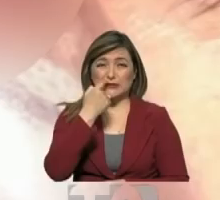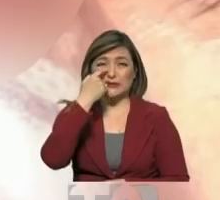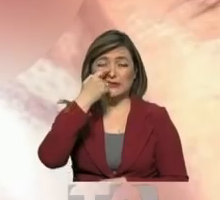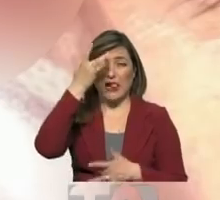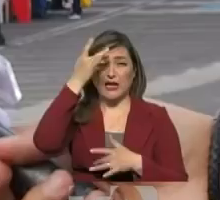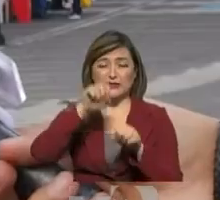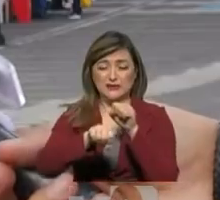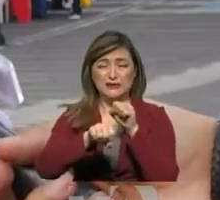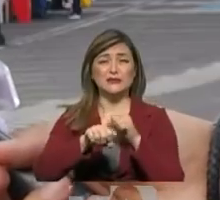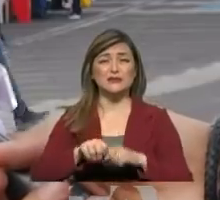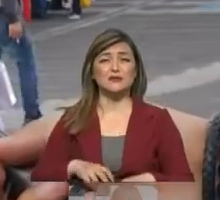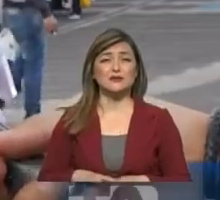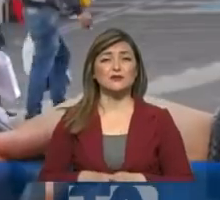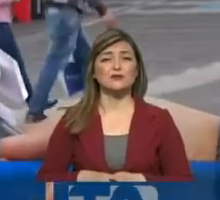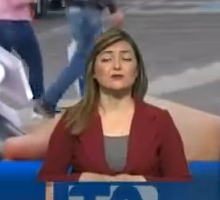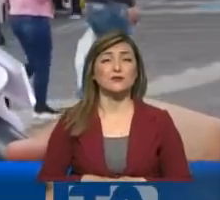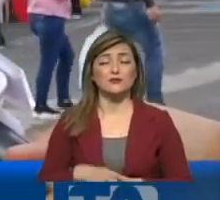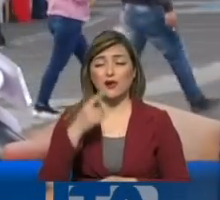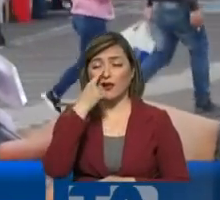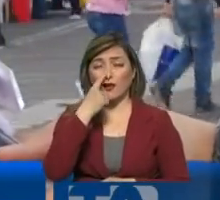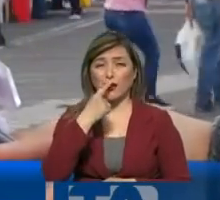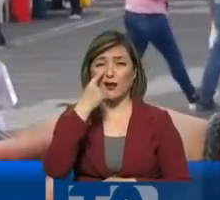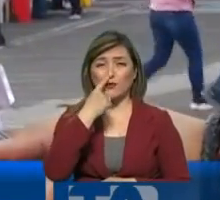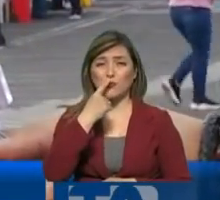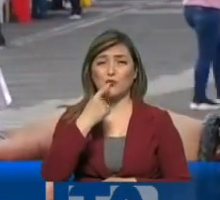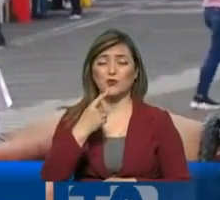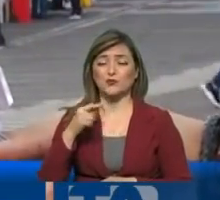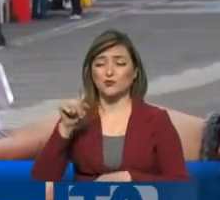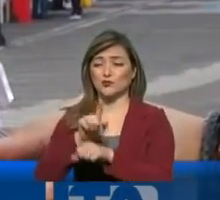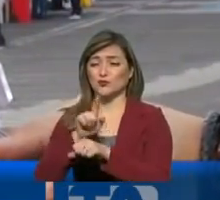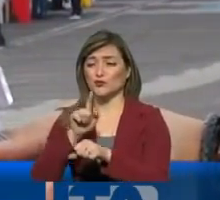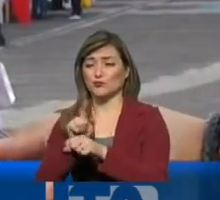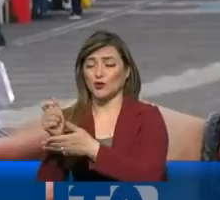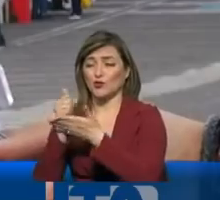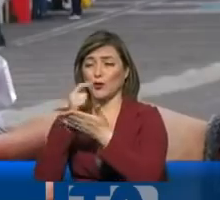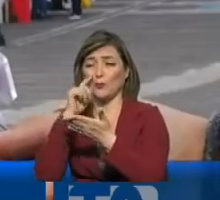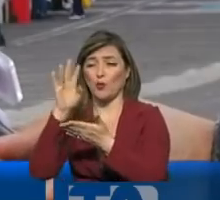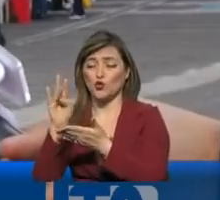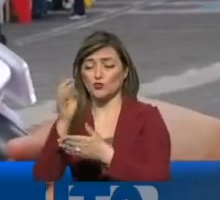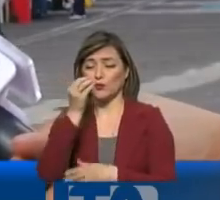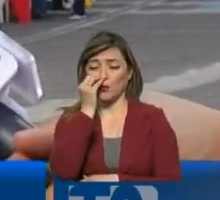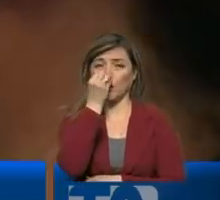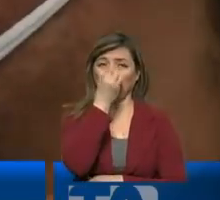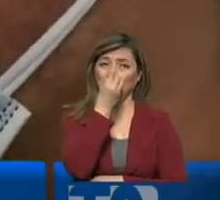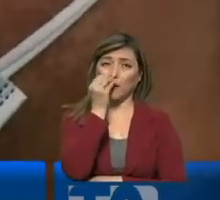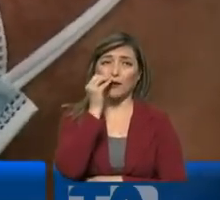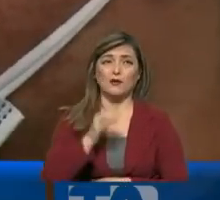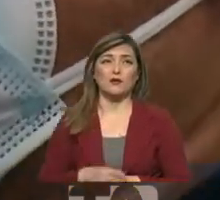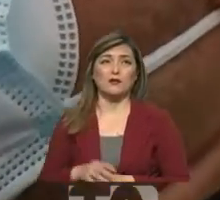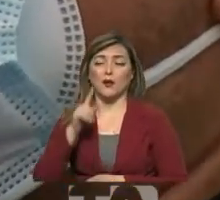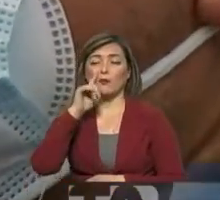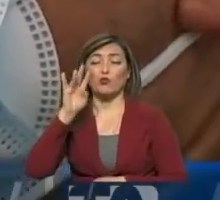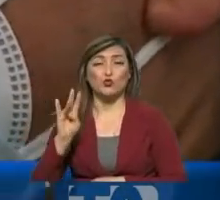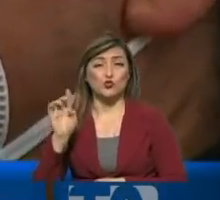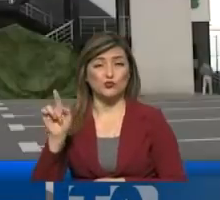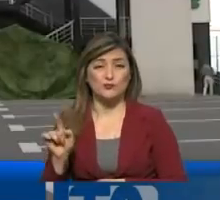afectada. Aparte de esa laceración de la nariz, la ha tenido que curar una doctora con ayuda de mi esposo en ese momento. El esposo de Gabriela,